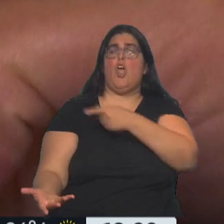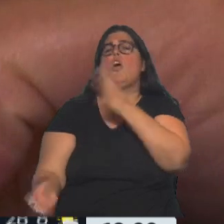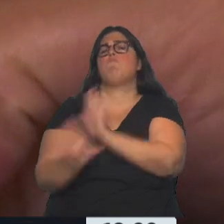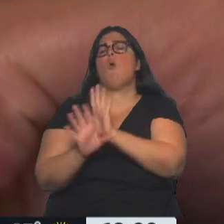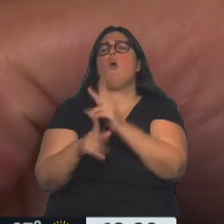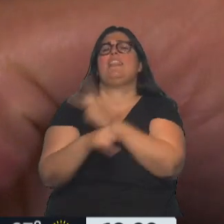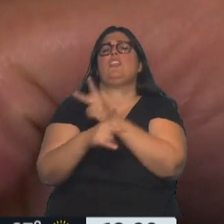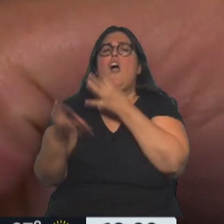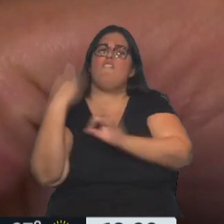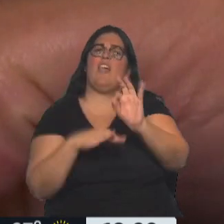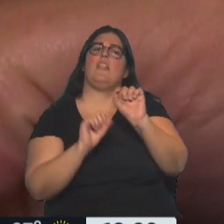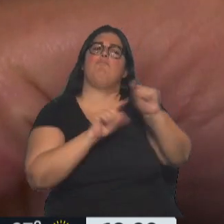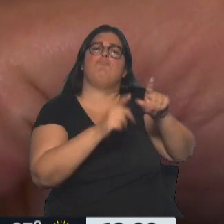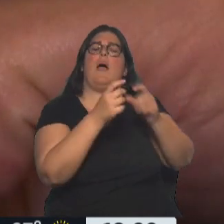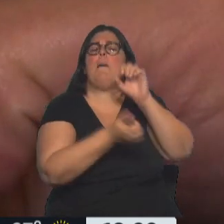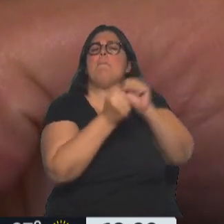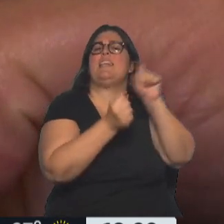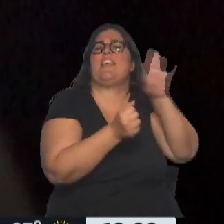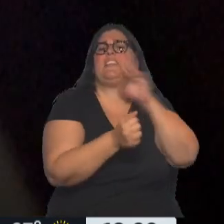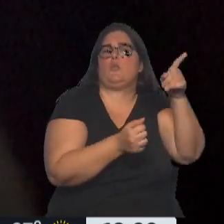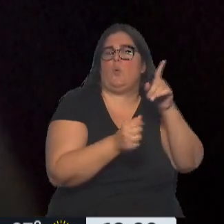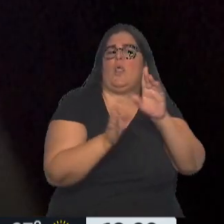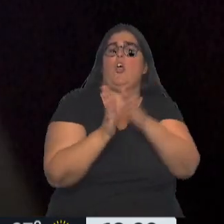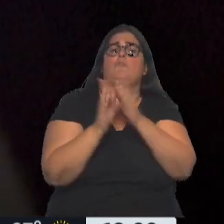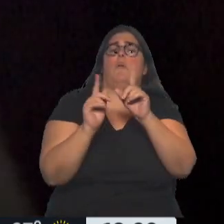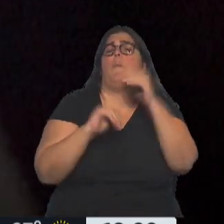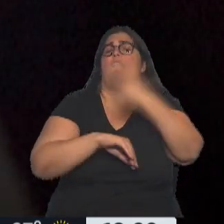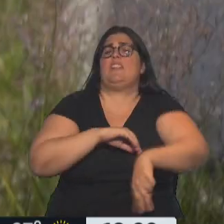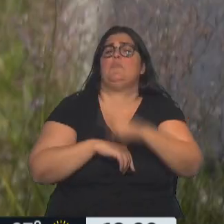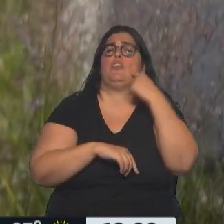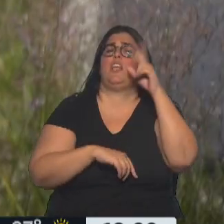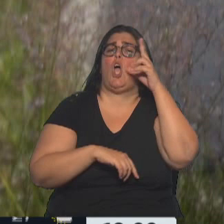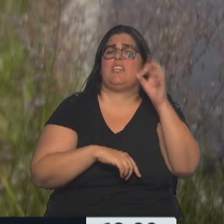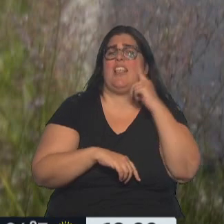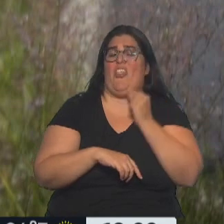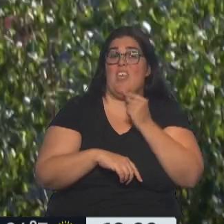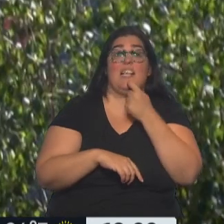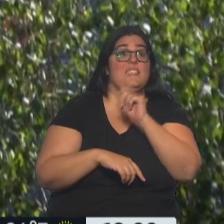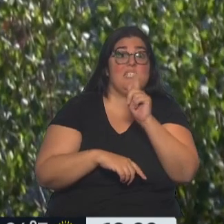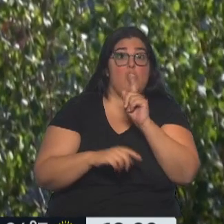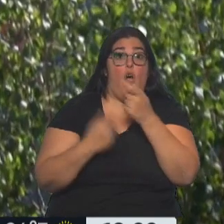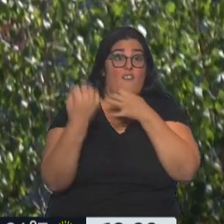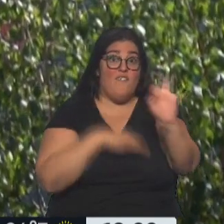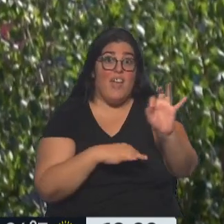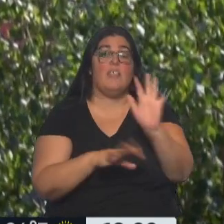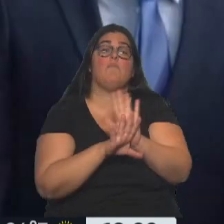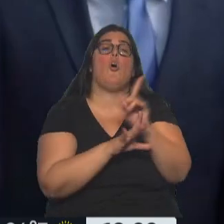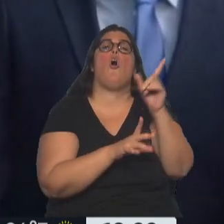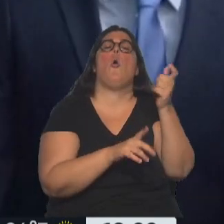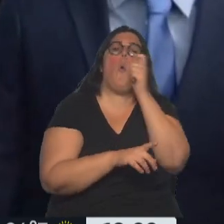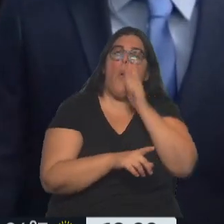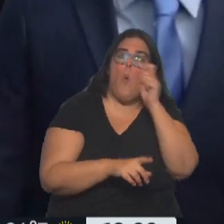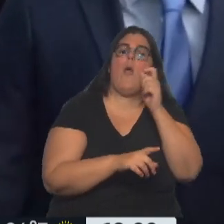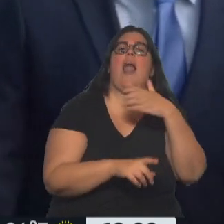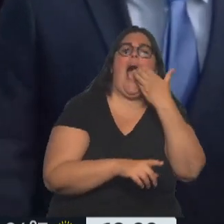una empresa local en un plazo de 180 días o, de lo contrario, será excluida de las tiendas de Apple y Google en Estados Unidos.